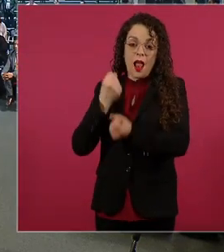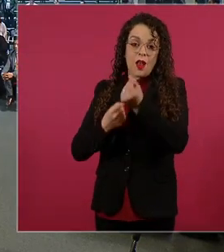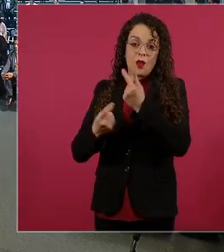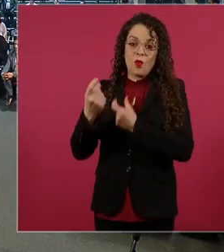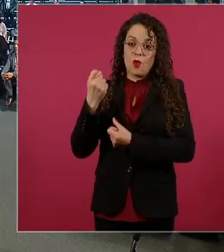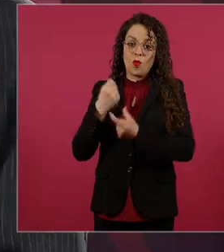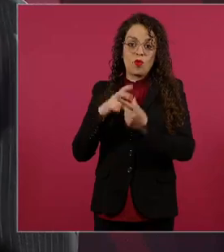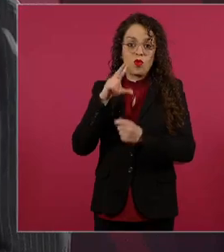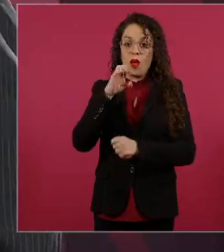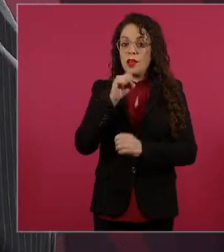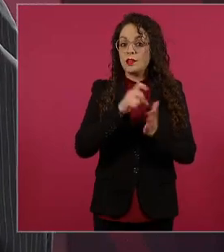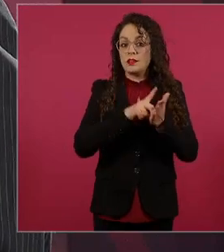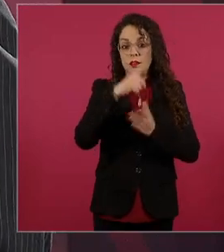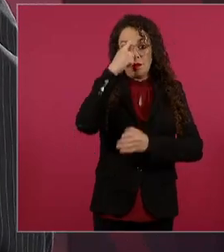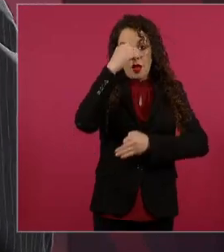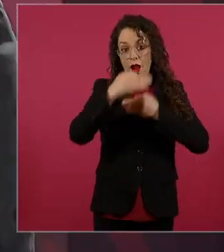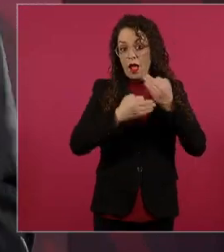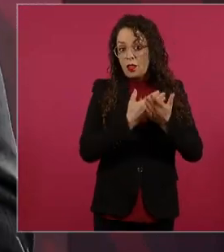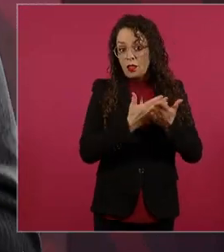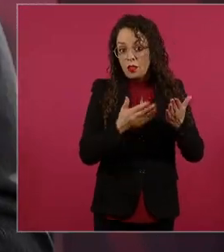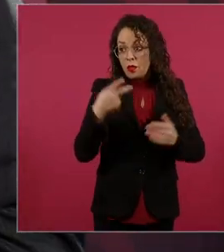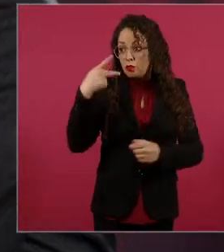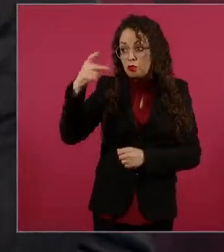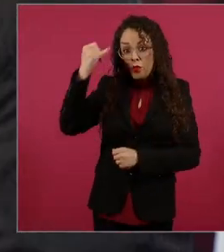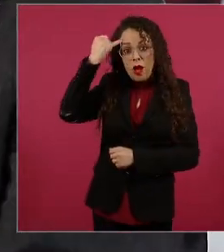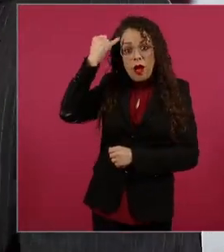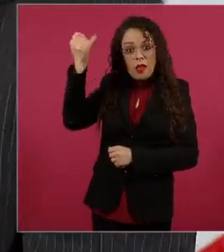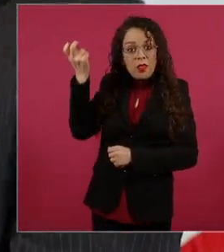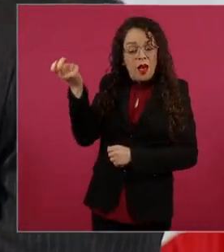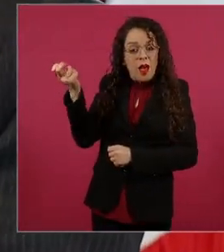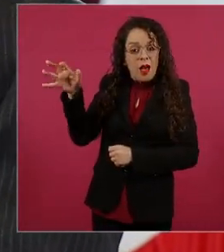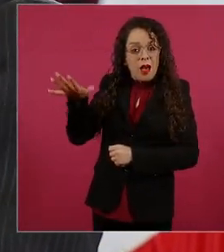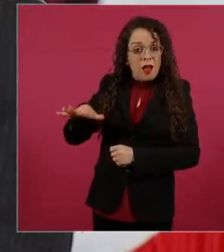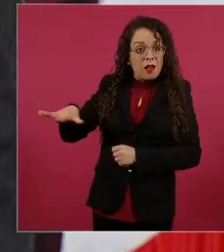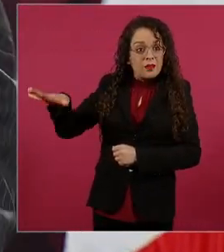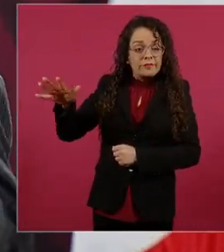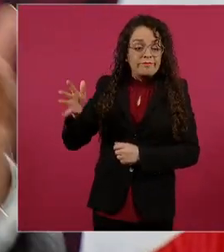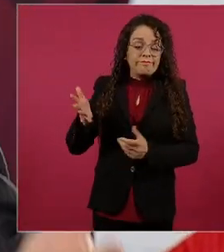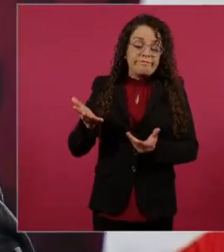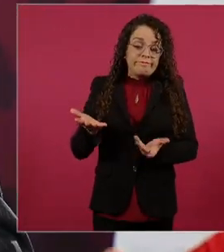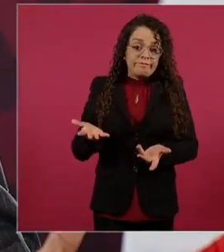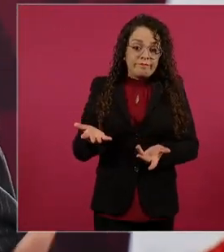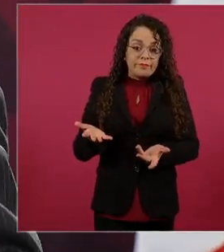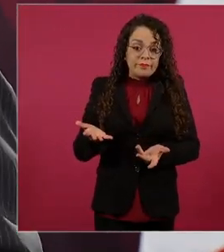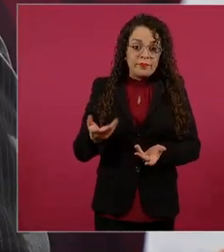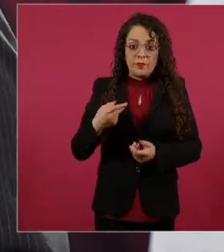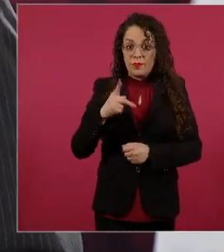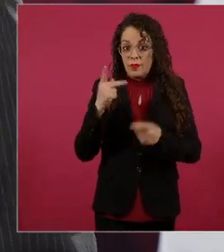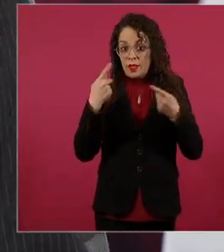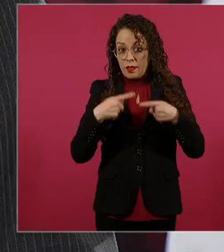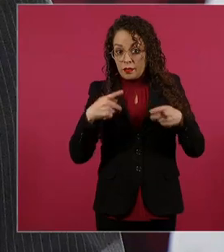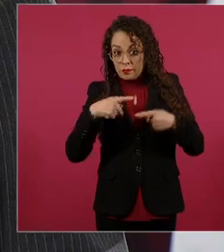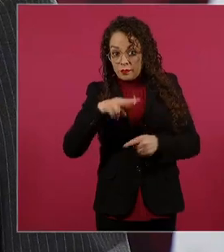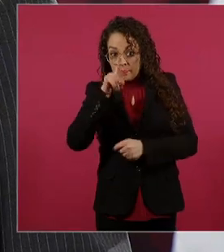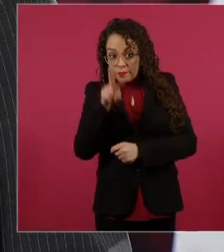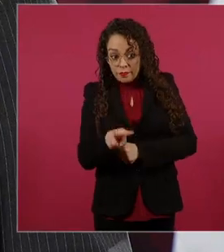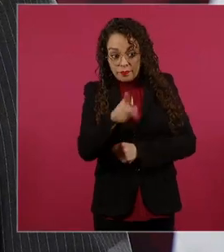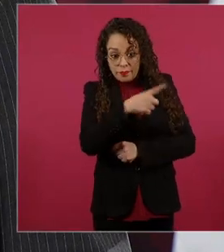entonces la mayoría de la gente no tiene para pagar una escuela privada